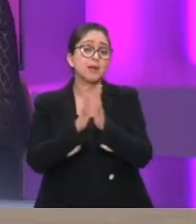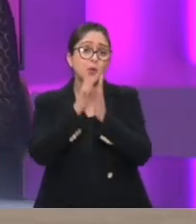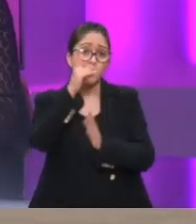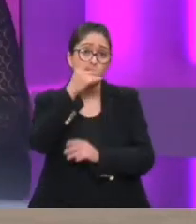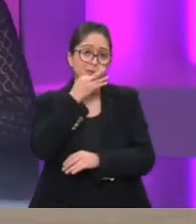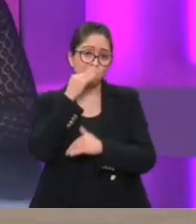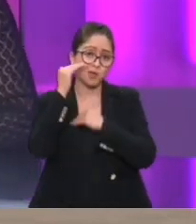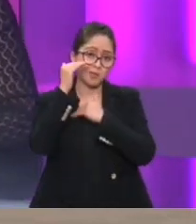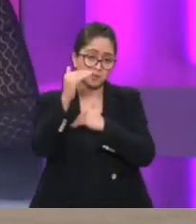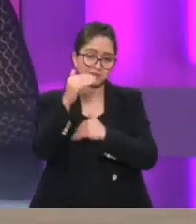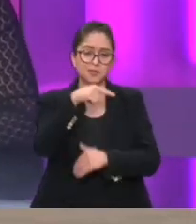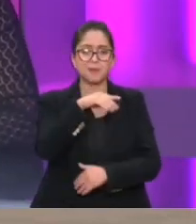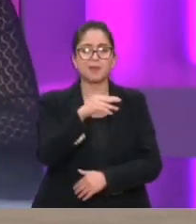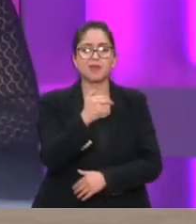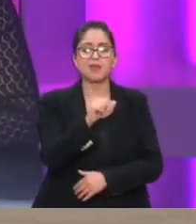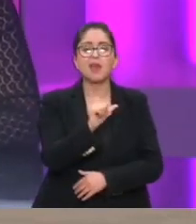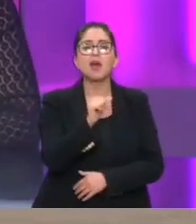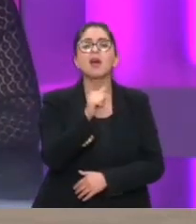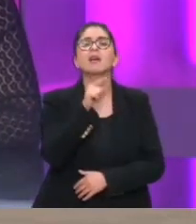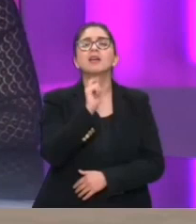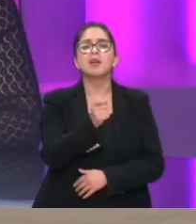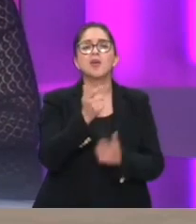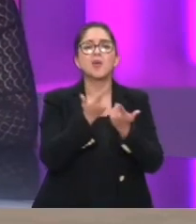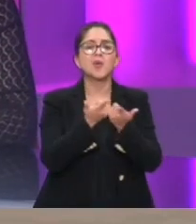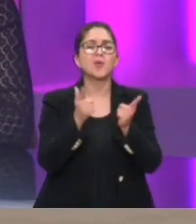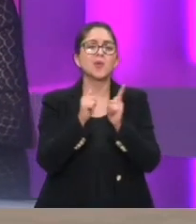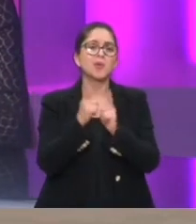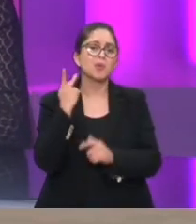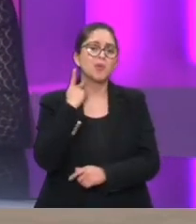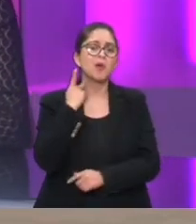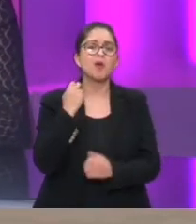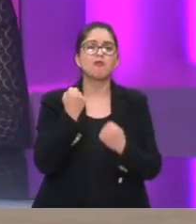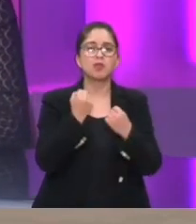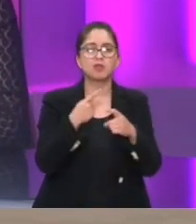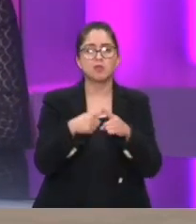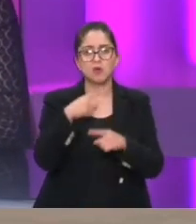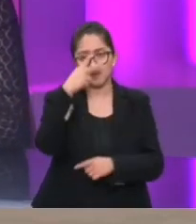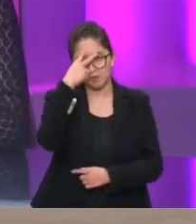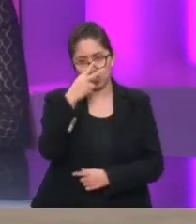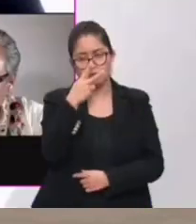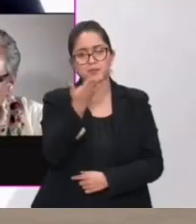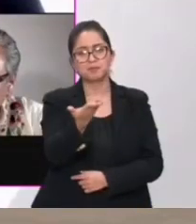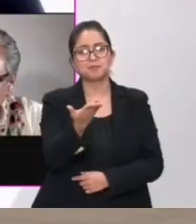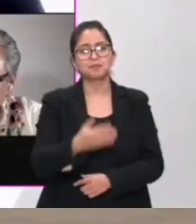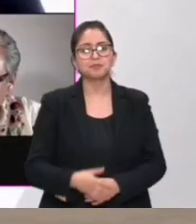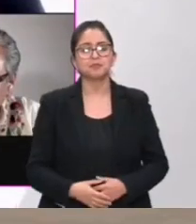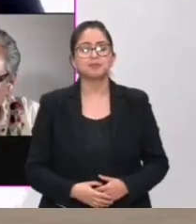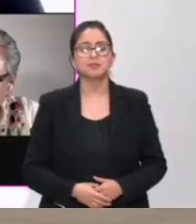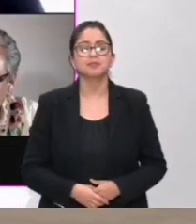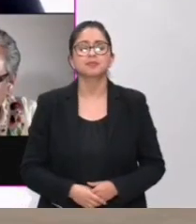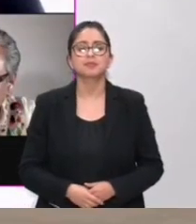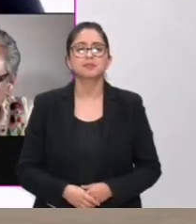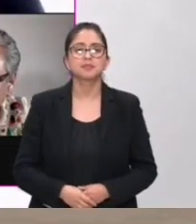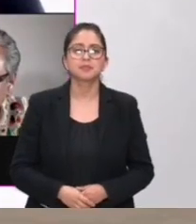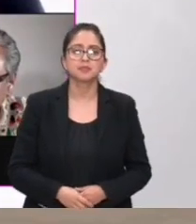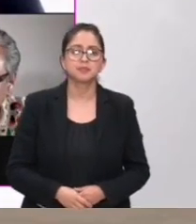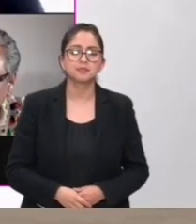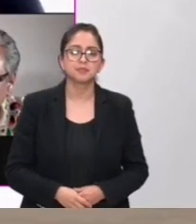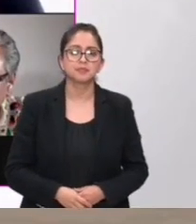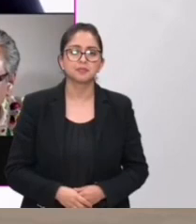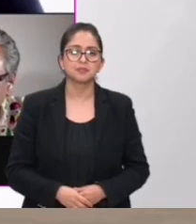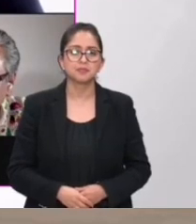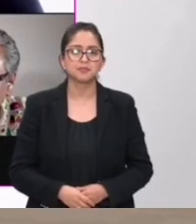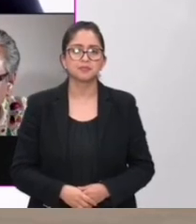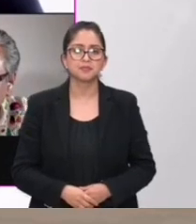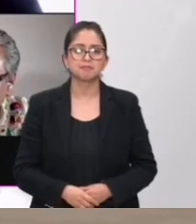por favor, Mayella Gómez, del Partido Fuerza por México, candidata a una diputación federal. Gracias.